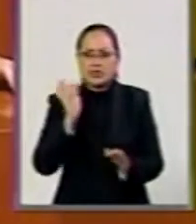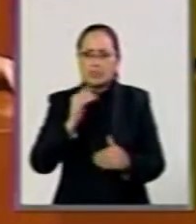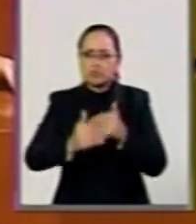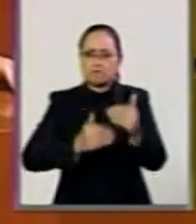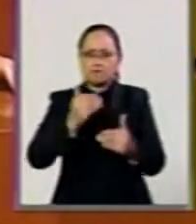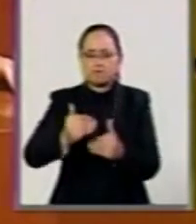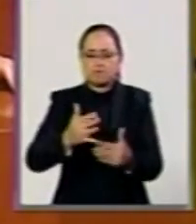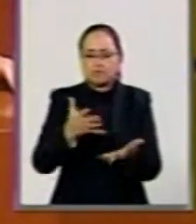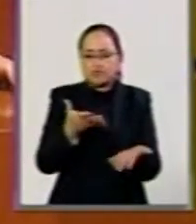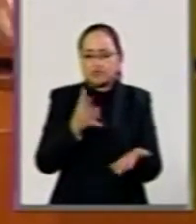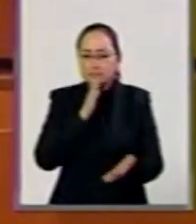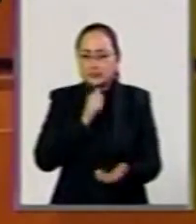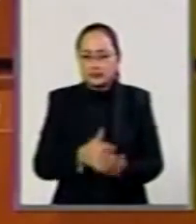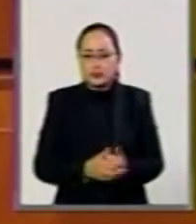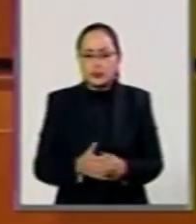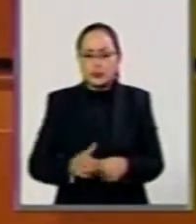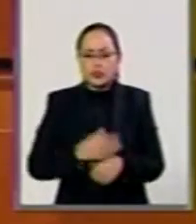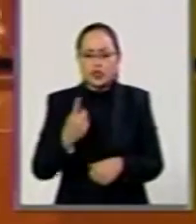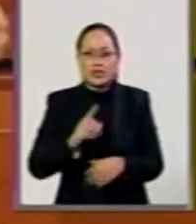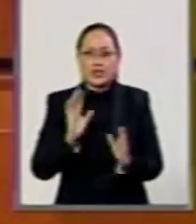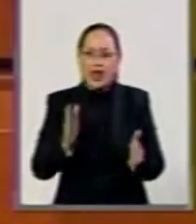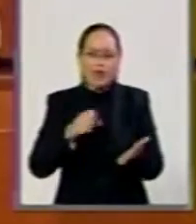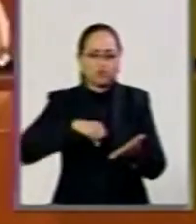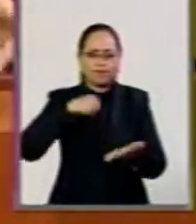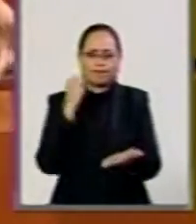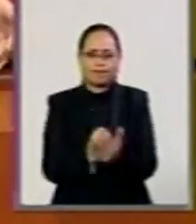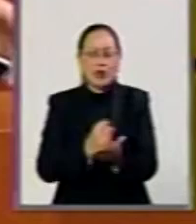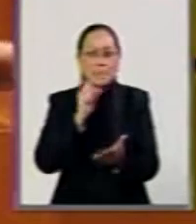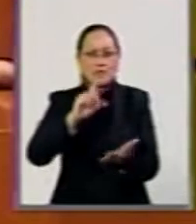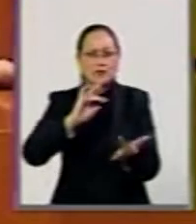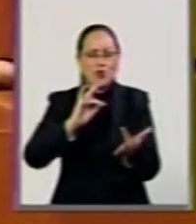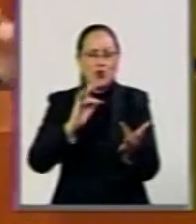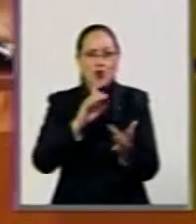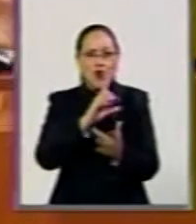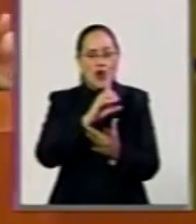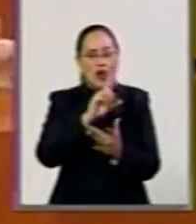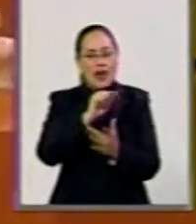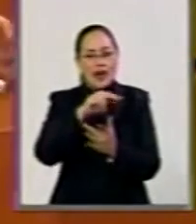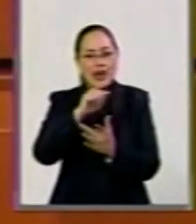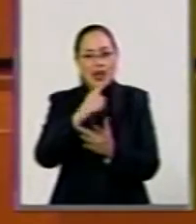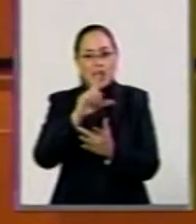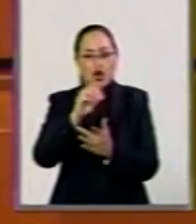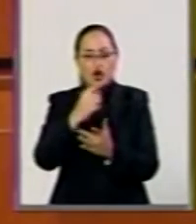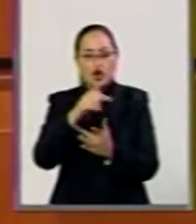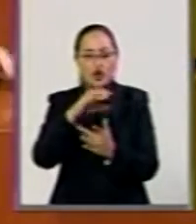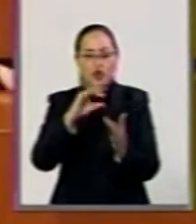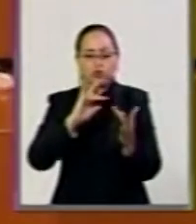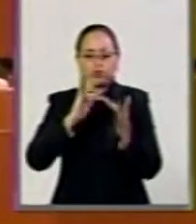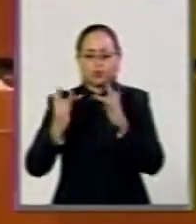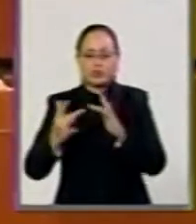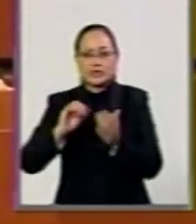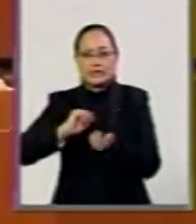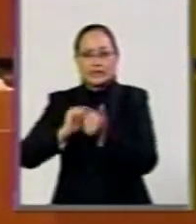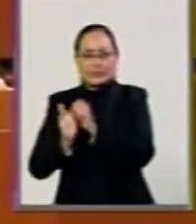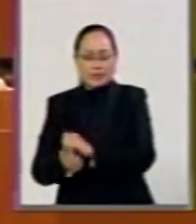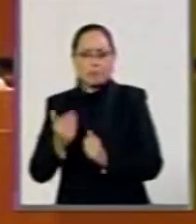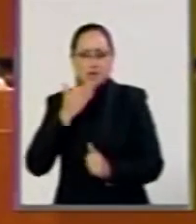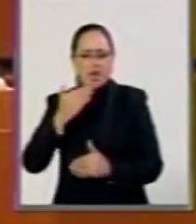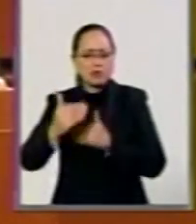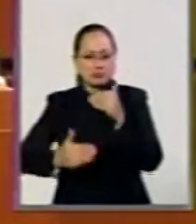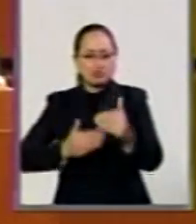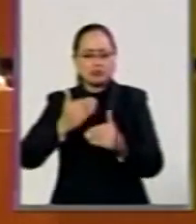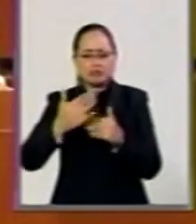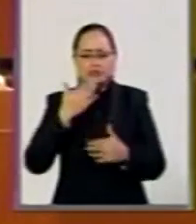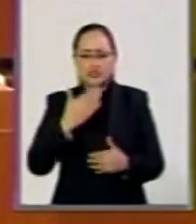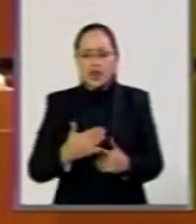que pues el apagón ya está en vigencia, ha funcionado bastante bien y efectivamente, como lo dijo